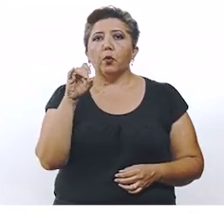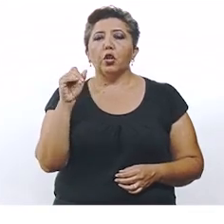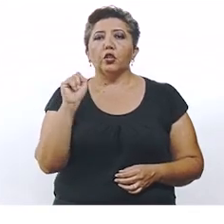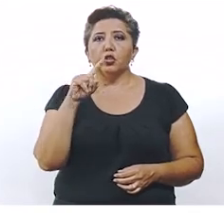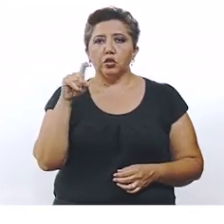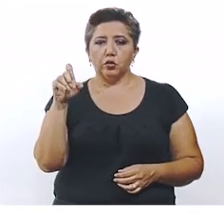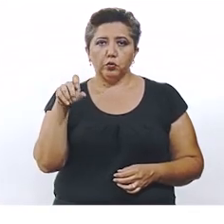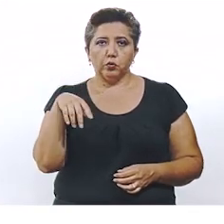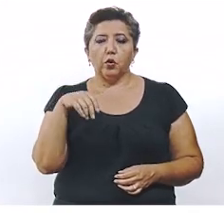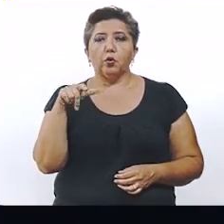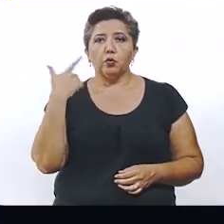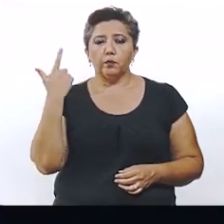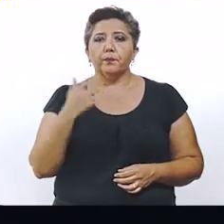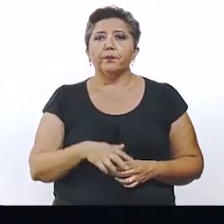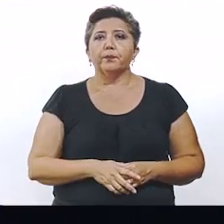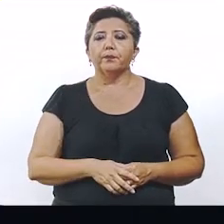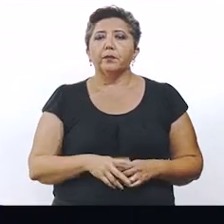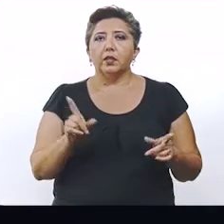108, 12.